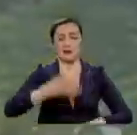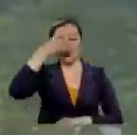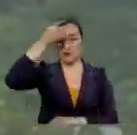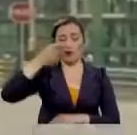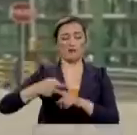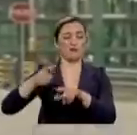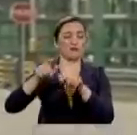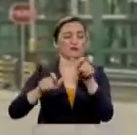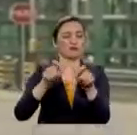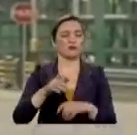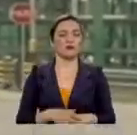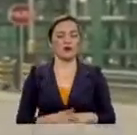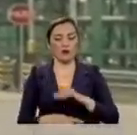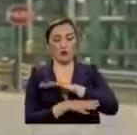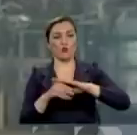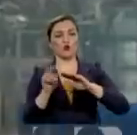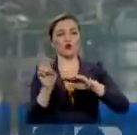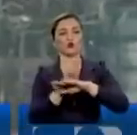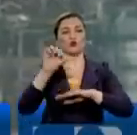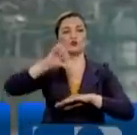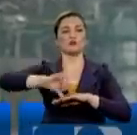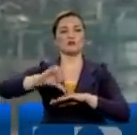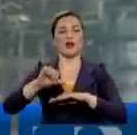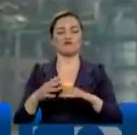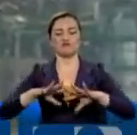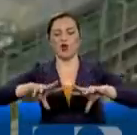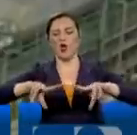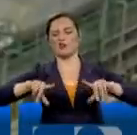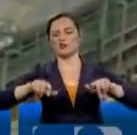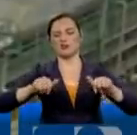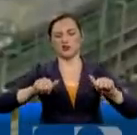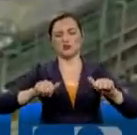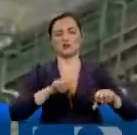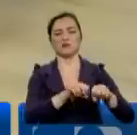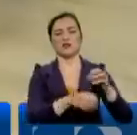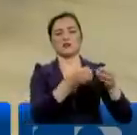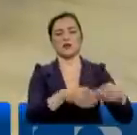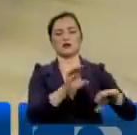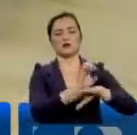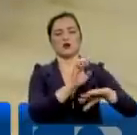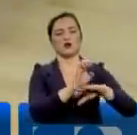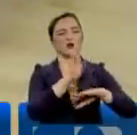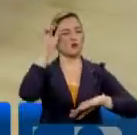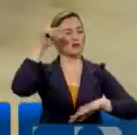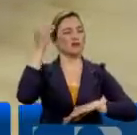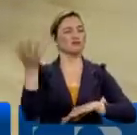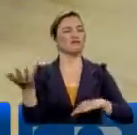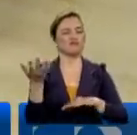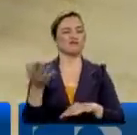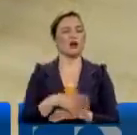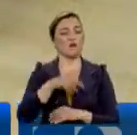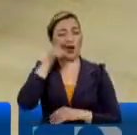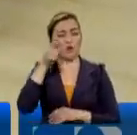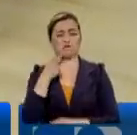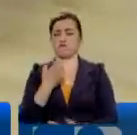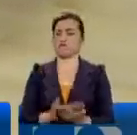uso inadecuado del petróleo como recurso natural con el supuesto perjuicio causado al Estado ecuatoriano son el centro de la teoría de Fiscalía que